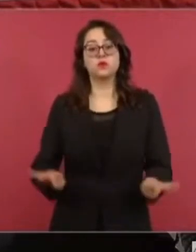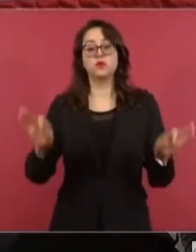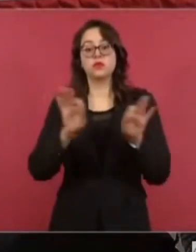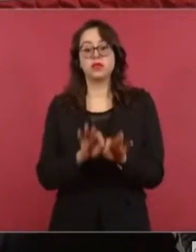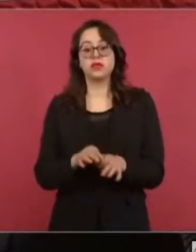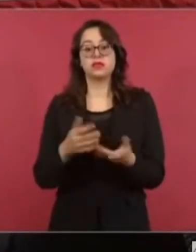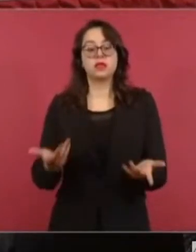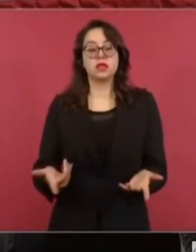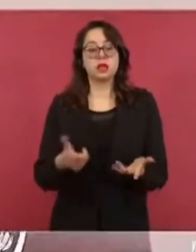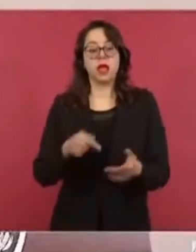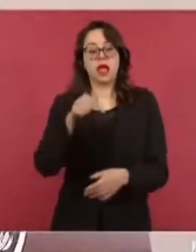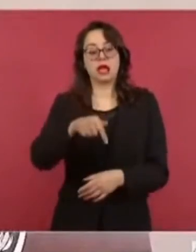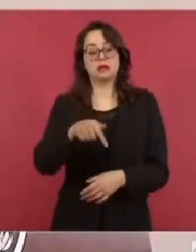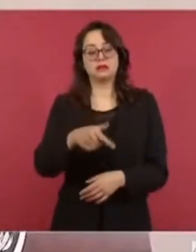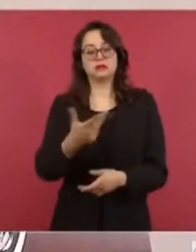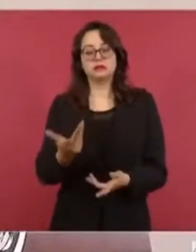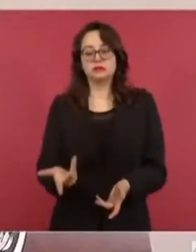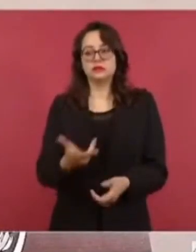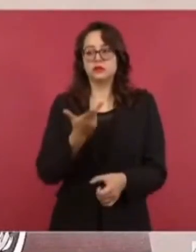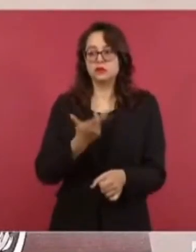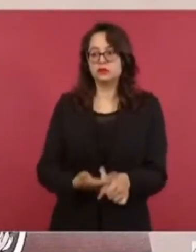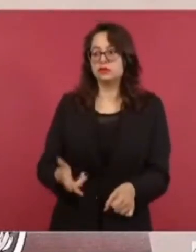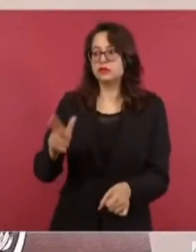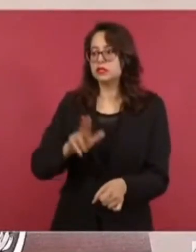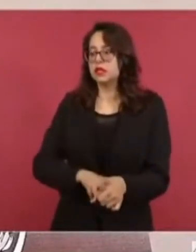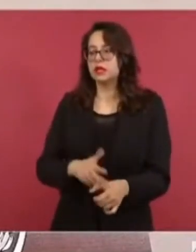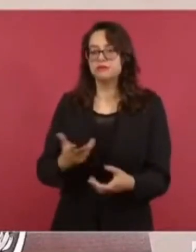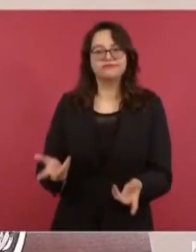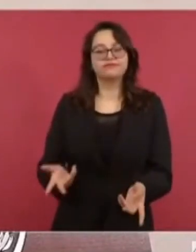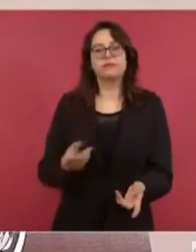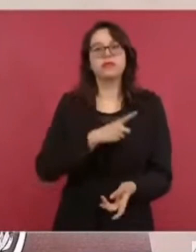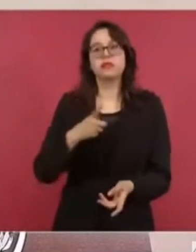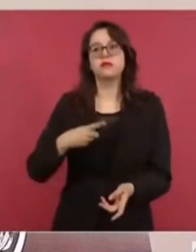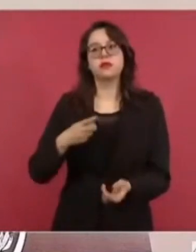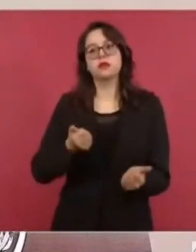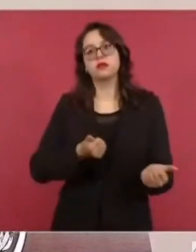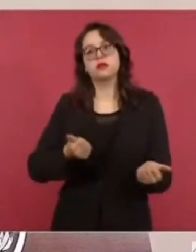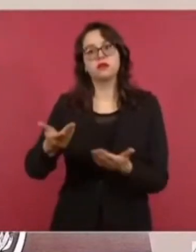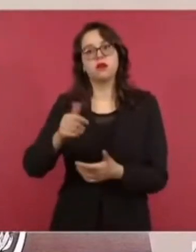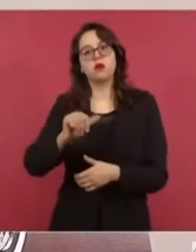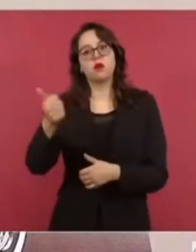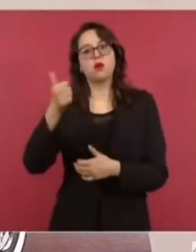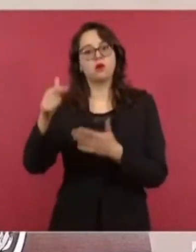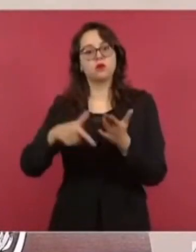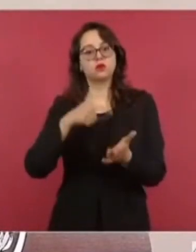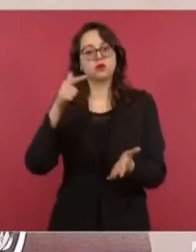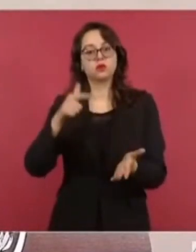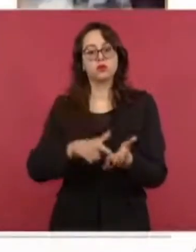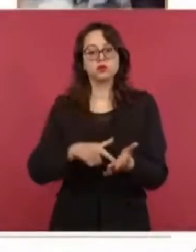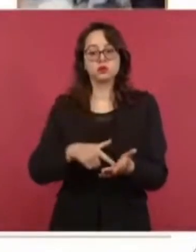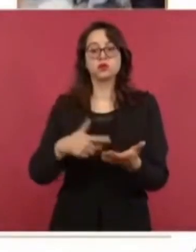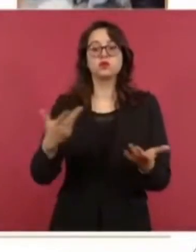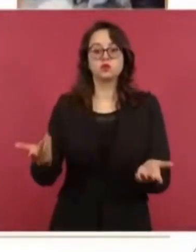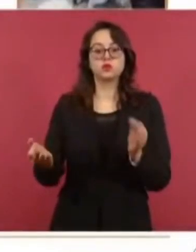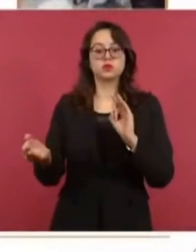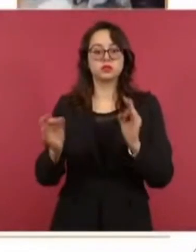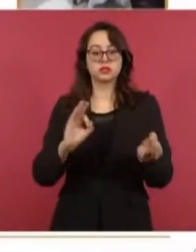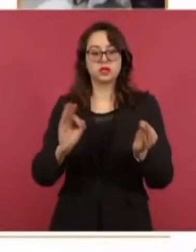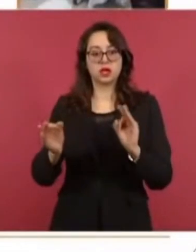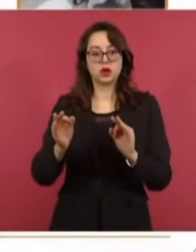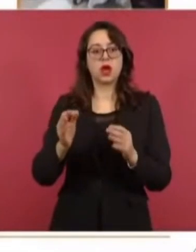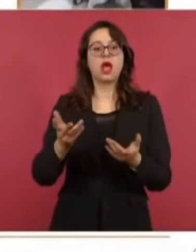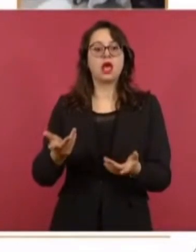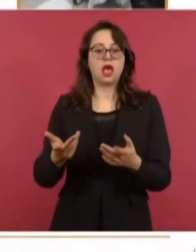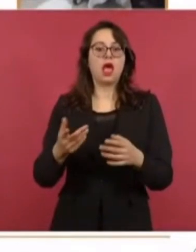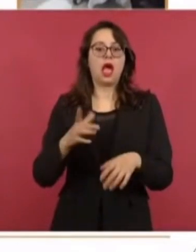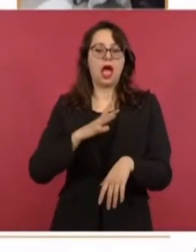siguiente se estableció, por lo tanto, el servicio en el Hospital General de Renacimiento de hemodiálisis